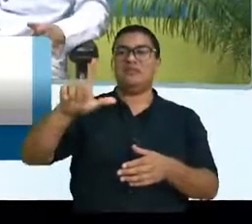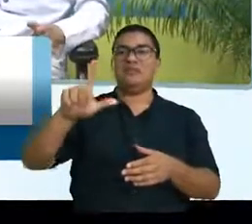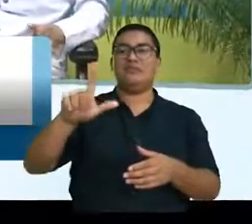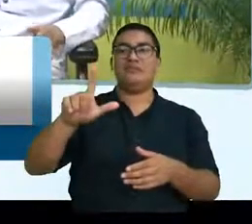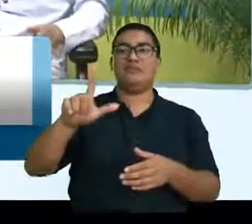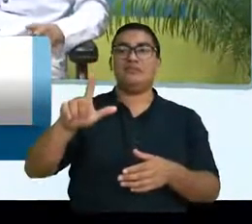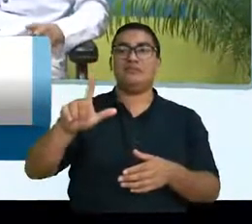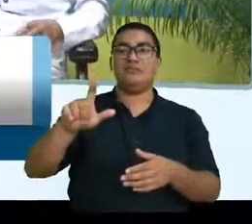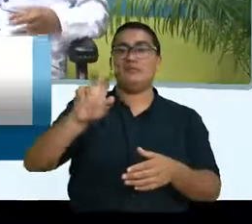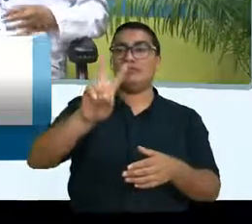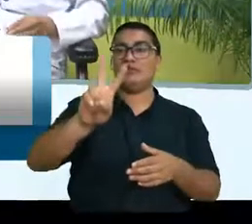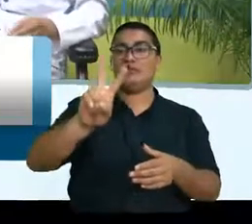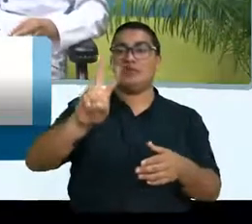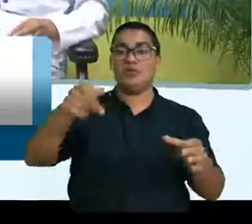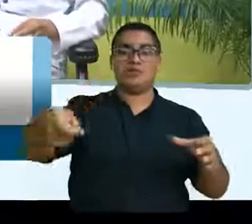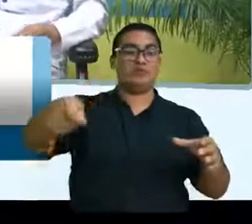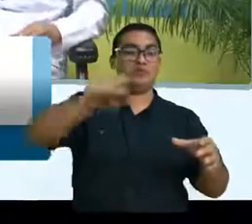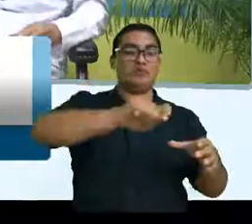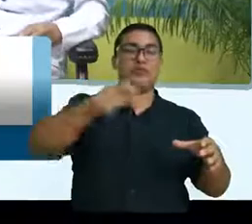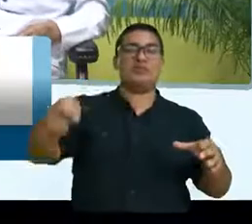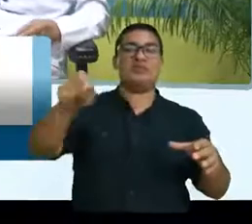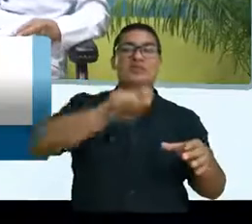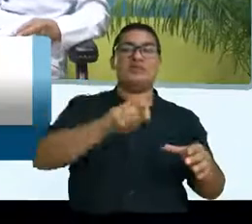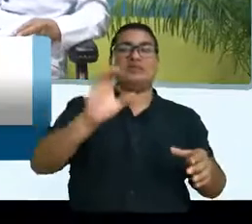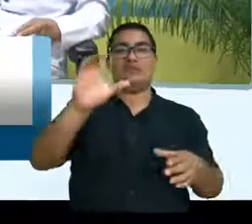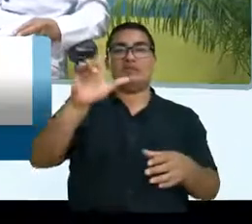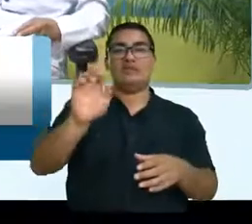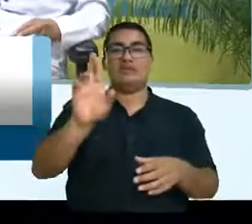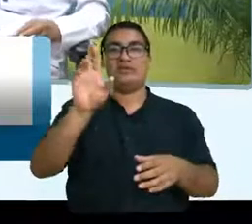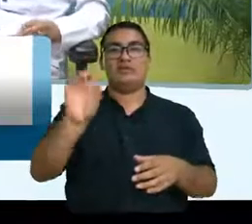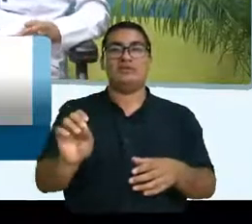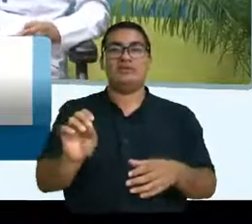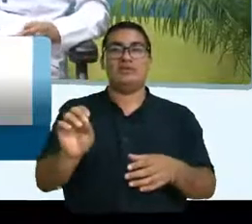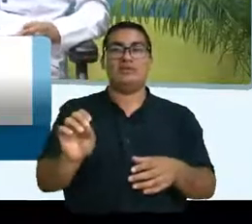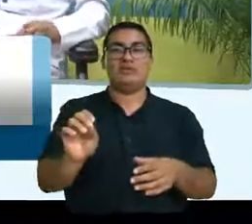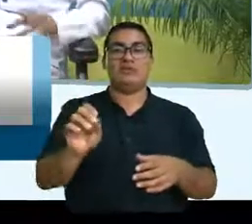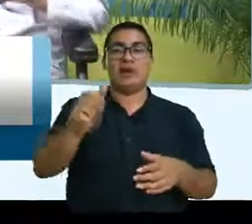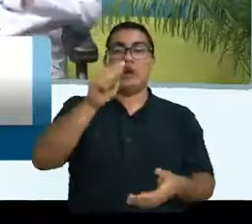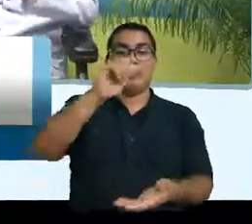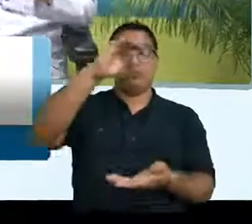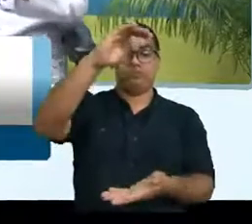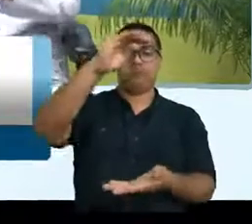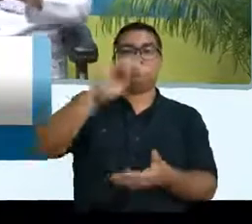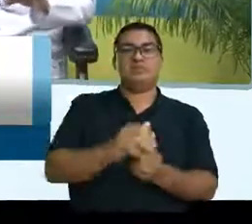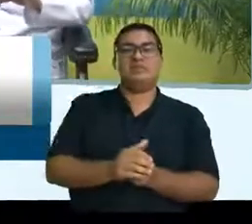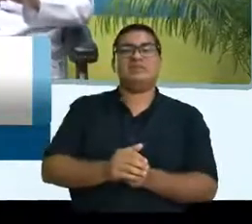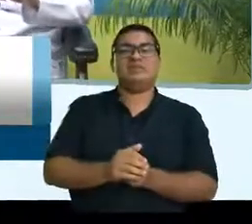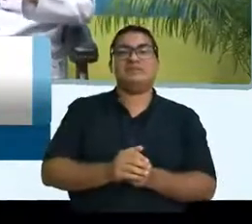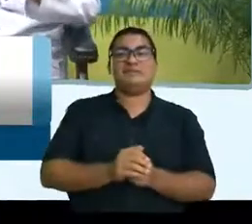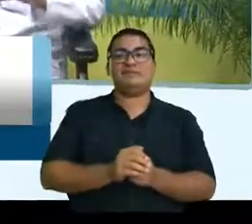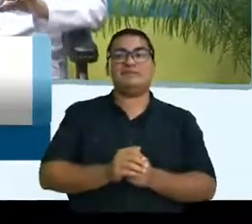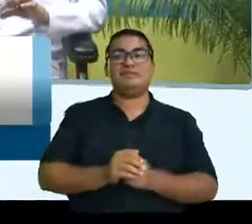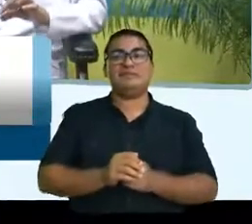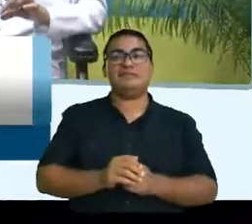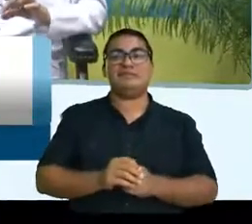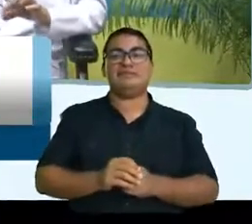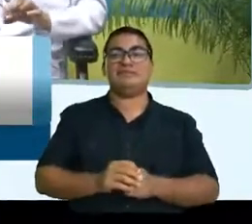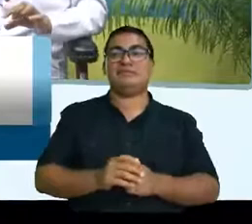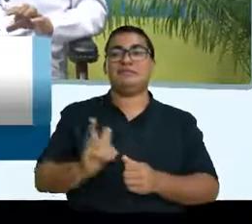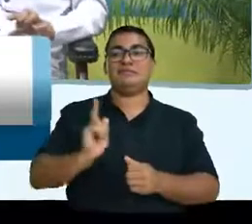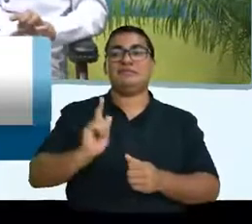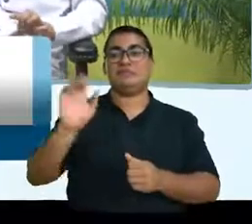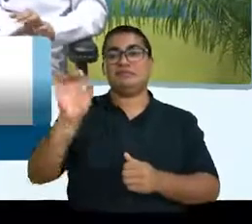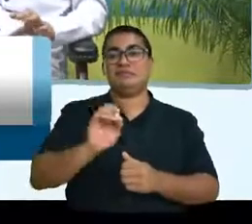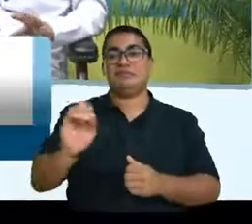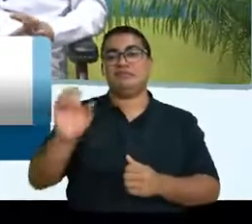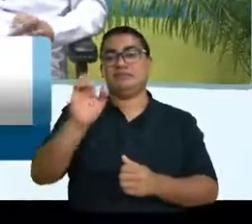2 cucharadas soperas de cloro. En un litro. En un litro de agua. Esa concentración tiene un porcentaje